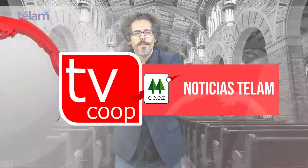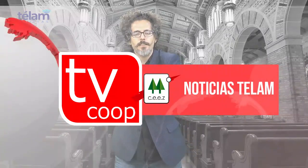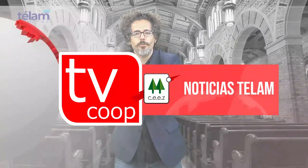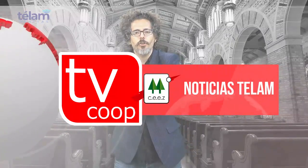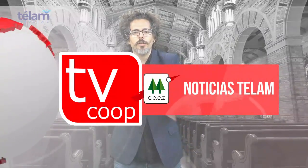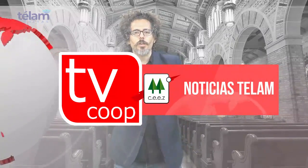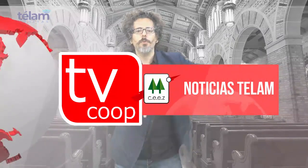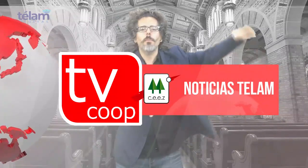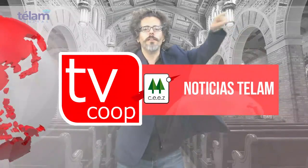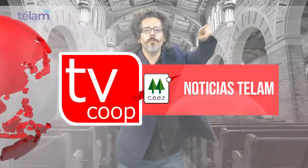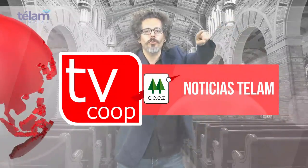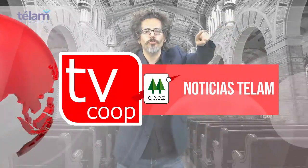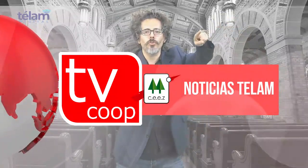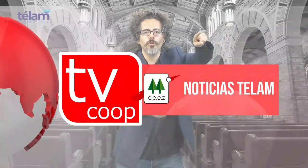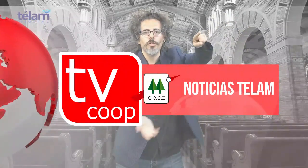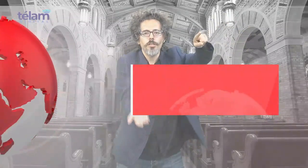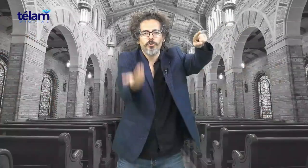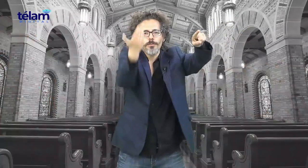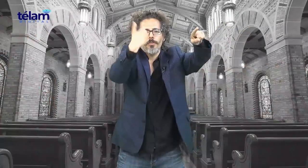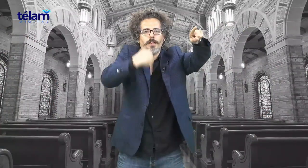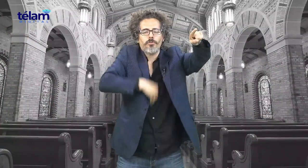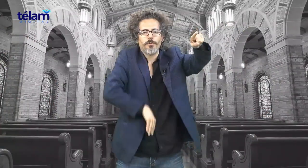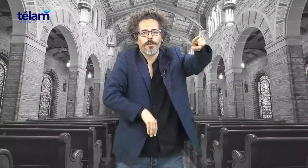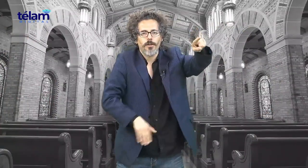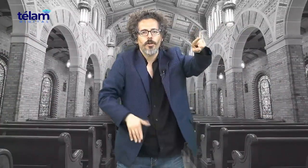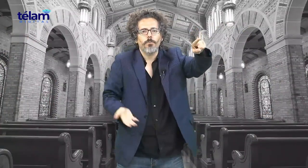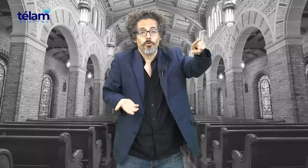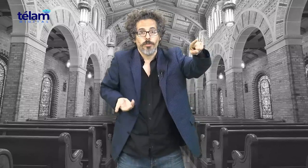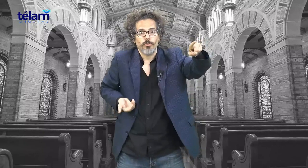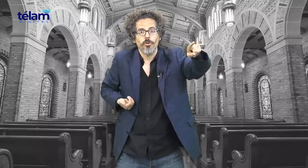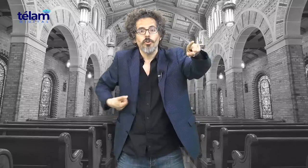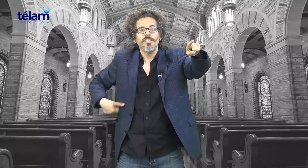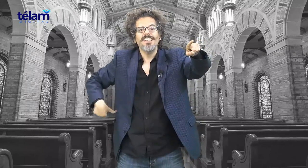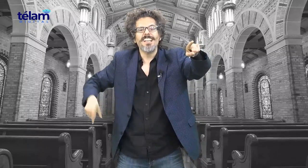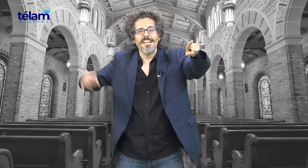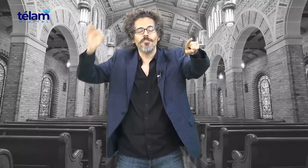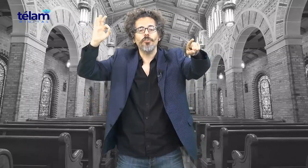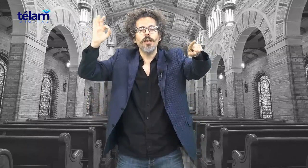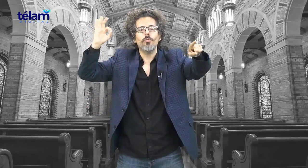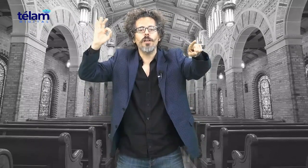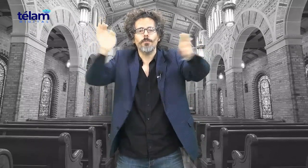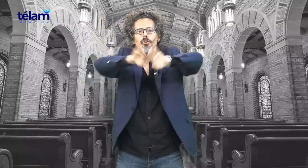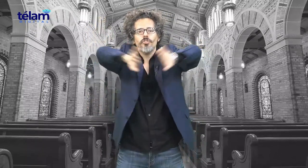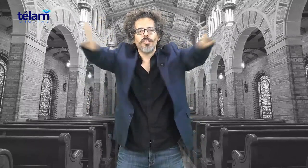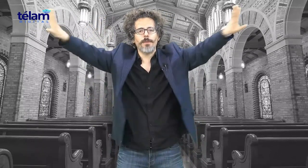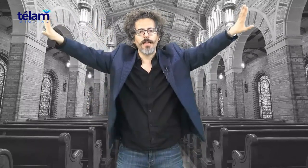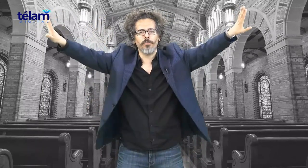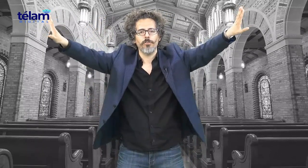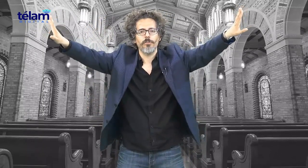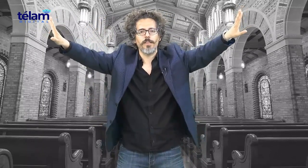señalando que como hemos perdido el control y nos hemos dejado llevar por nuestro irracional cuerpo